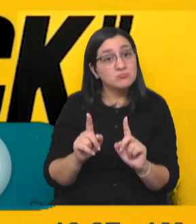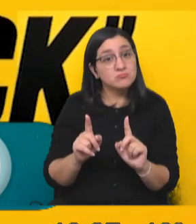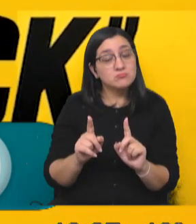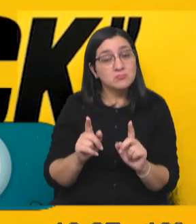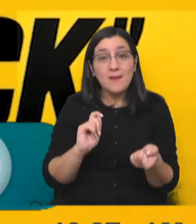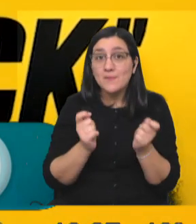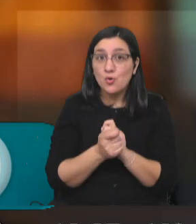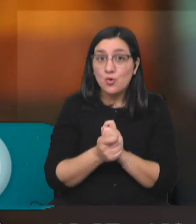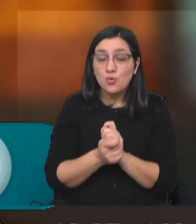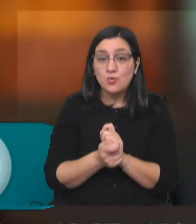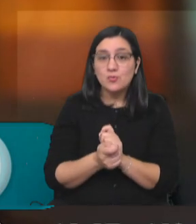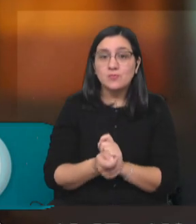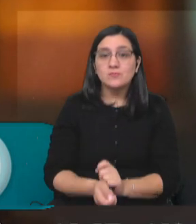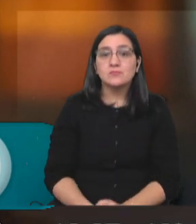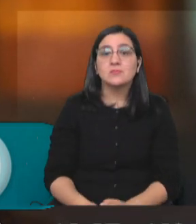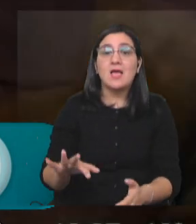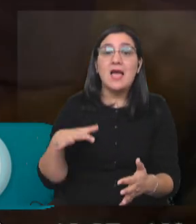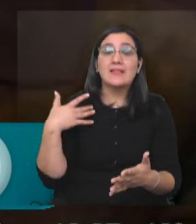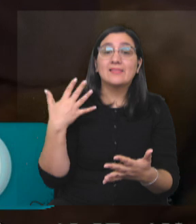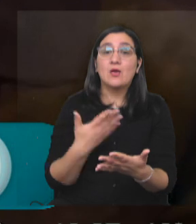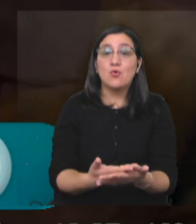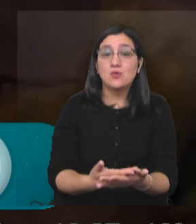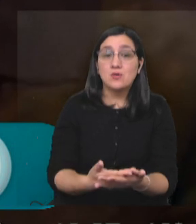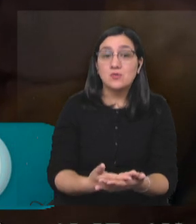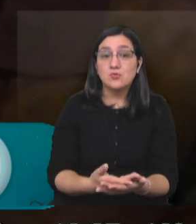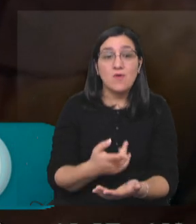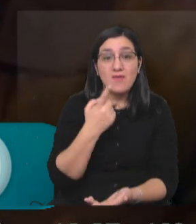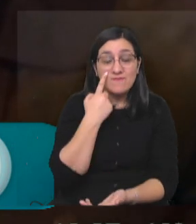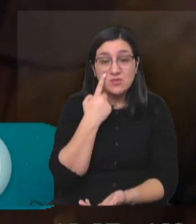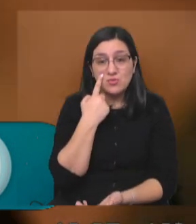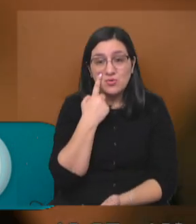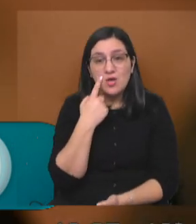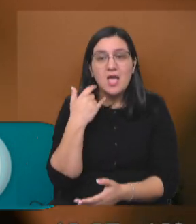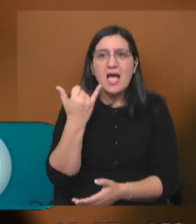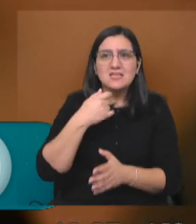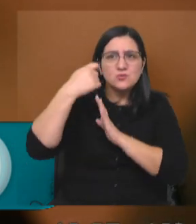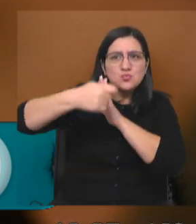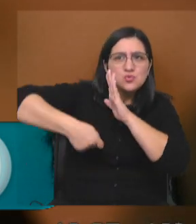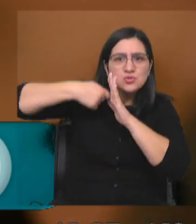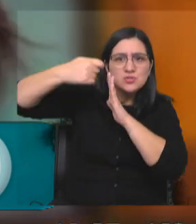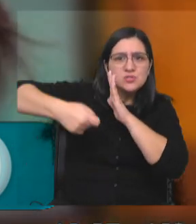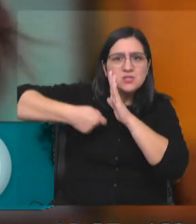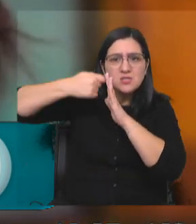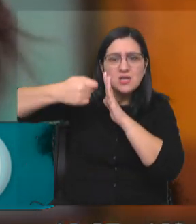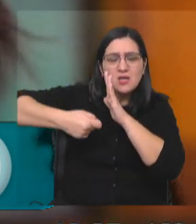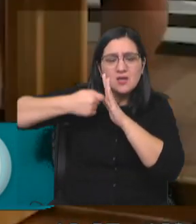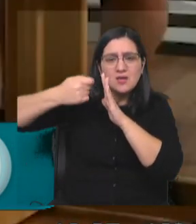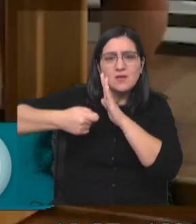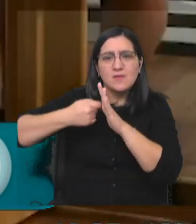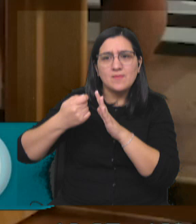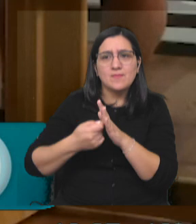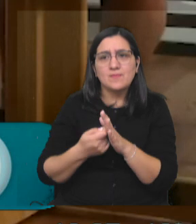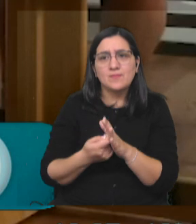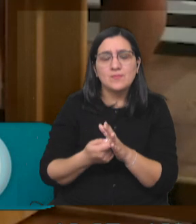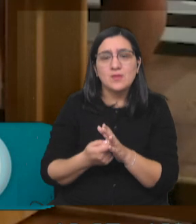digamos que cruza una línea que hasta ahora no se había dado, que es hacer un cine mainstream, digamos, de